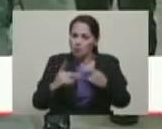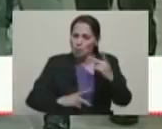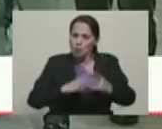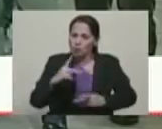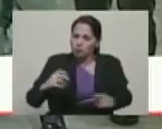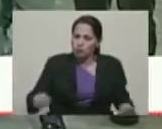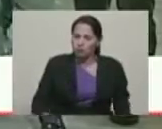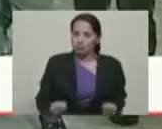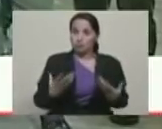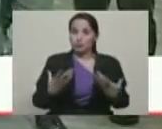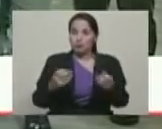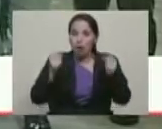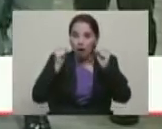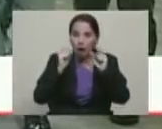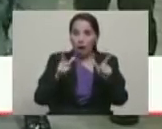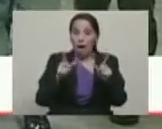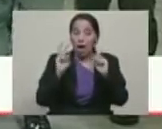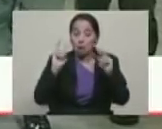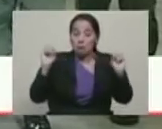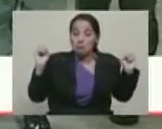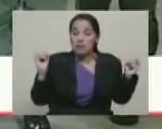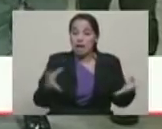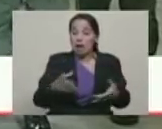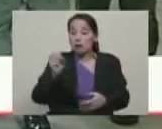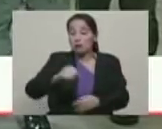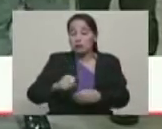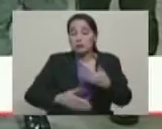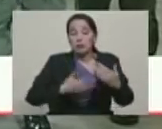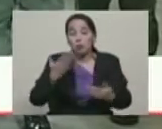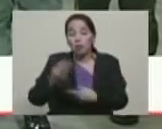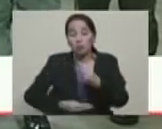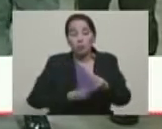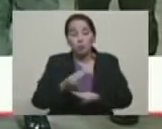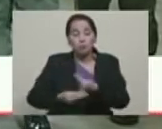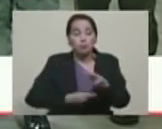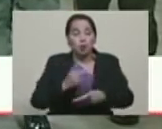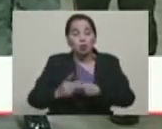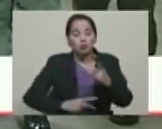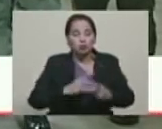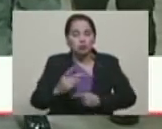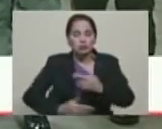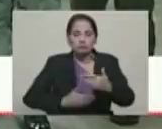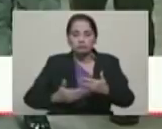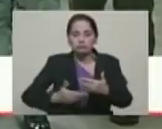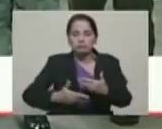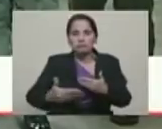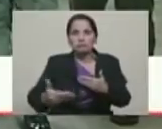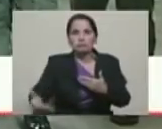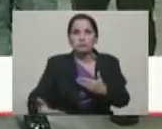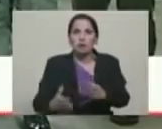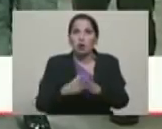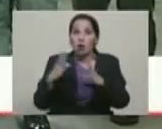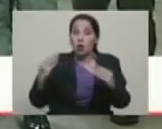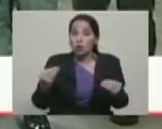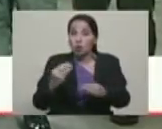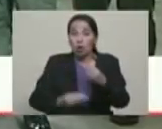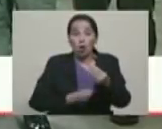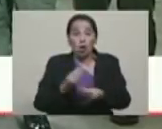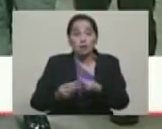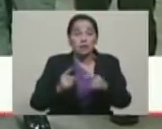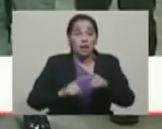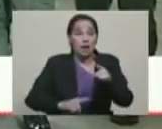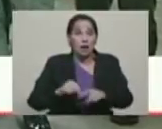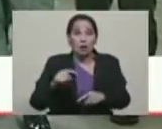creémoslo y veamos el milagro de que sí se puede producir, sí se puede. Así que todas estas cosas son las que yo digo que